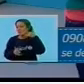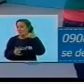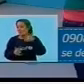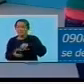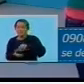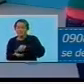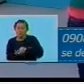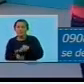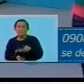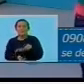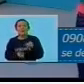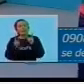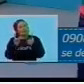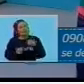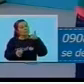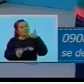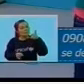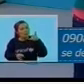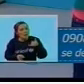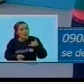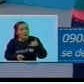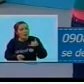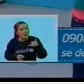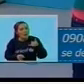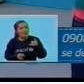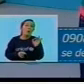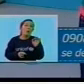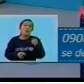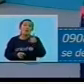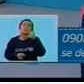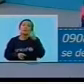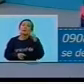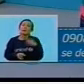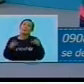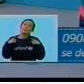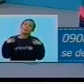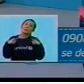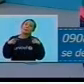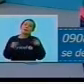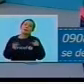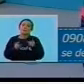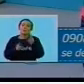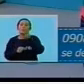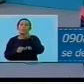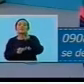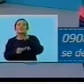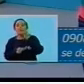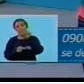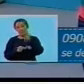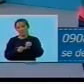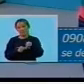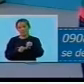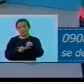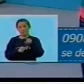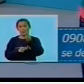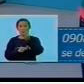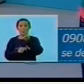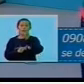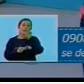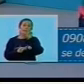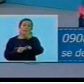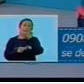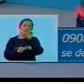ringtone. También puedes usarla como tono de llamada, sí, o de espera. Así es. Y tenés que poner la palabra UNICEF por, sí, mensaje de texto al